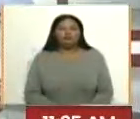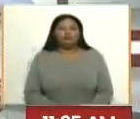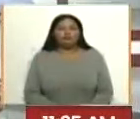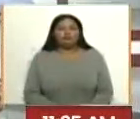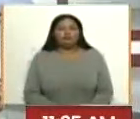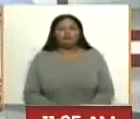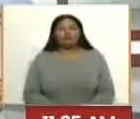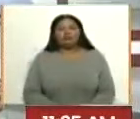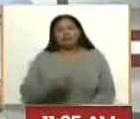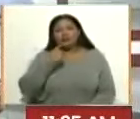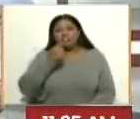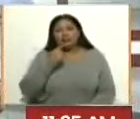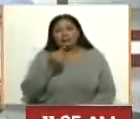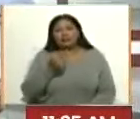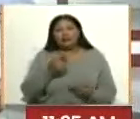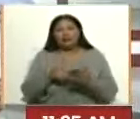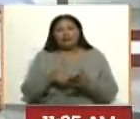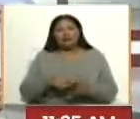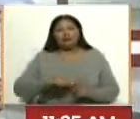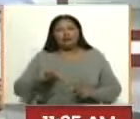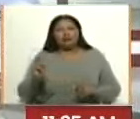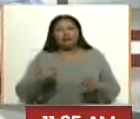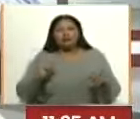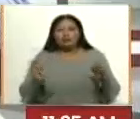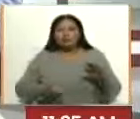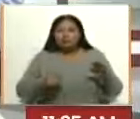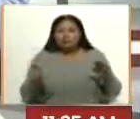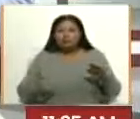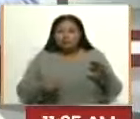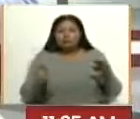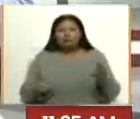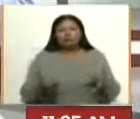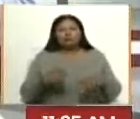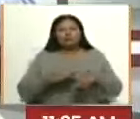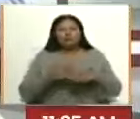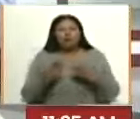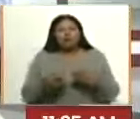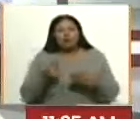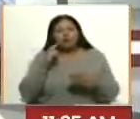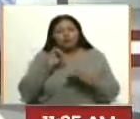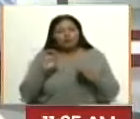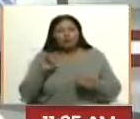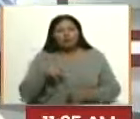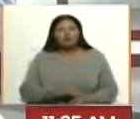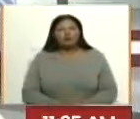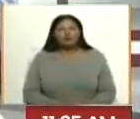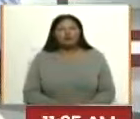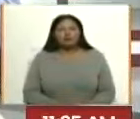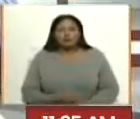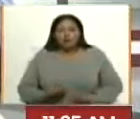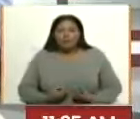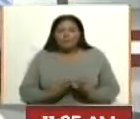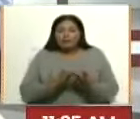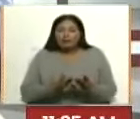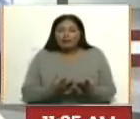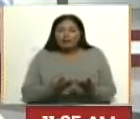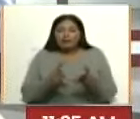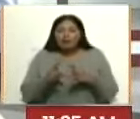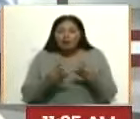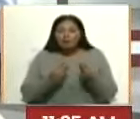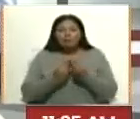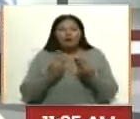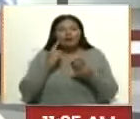en lenguaje coloquial, meterle palo a la rueda de la carreta. Es decir, ellos con esto expresan que acompañan